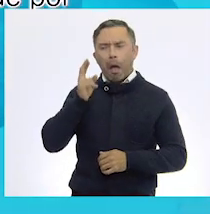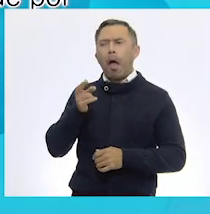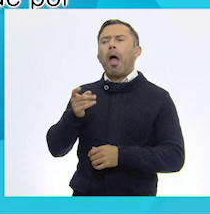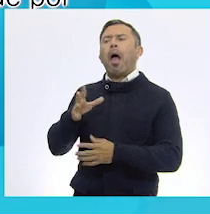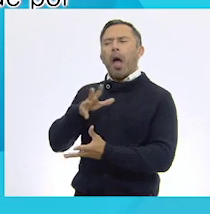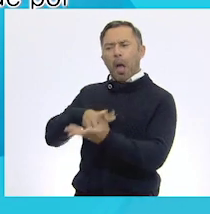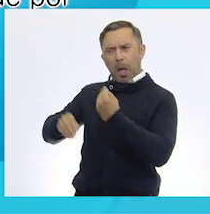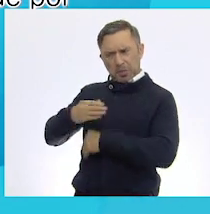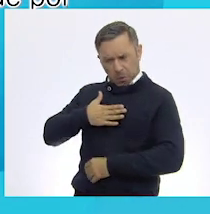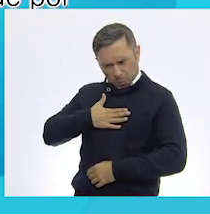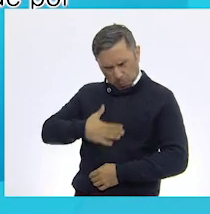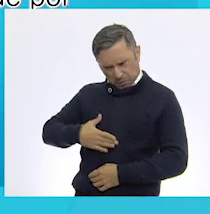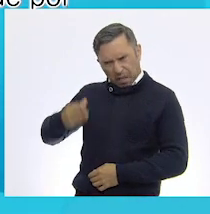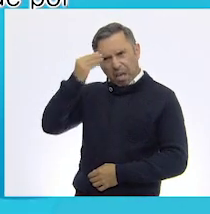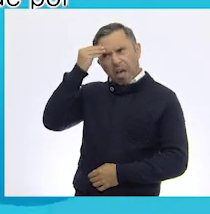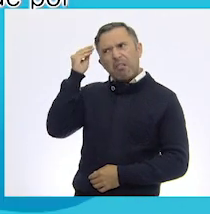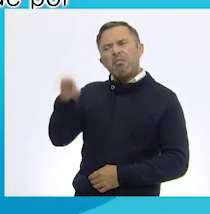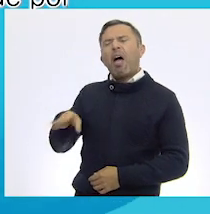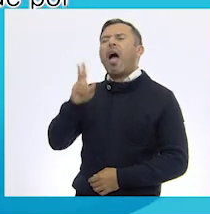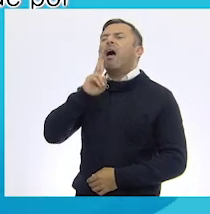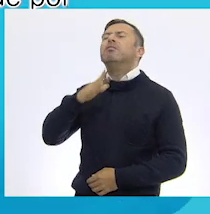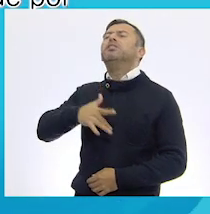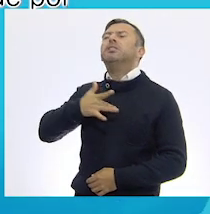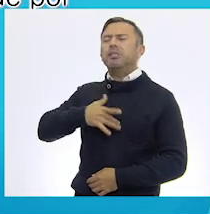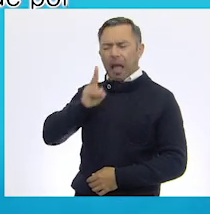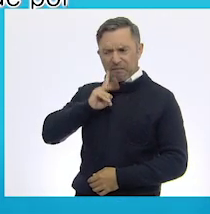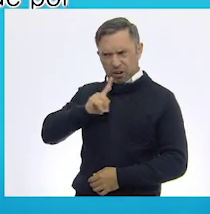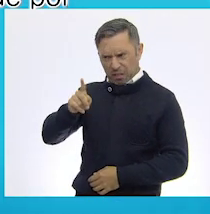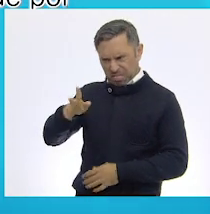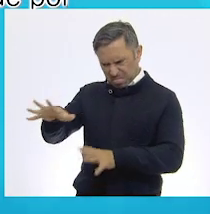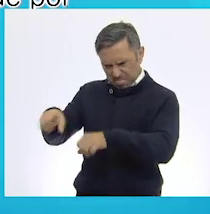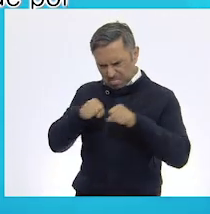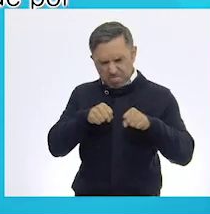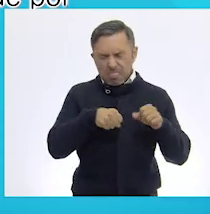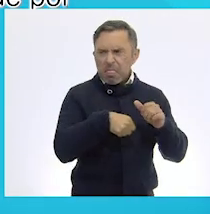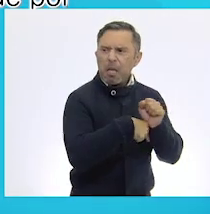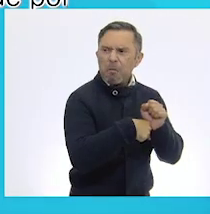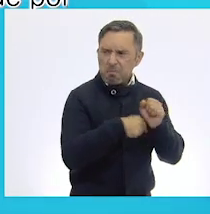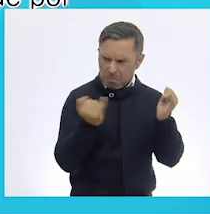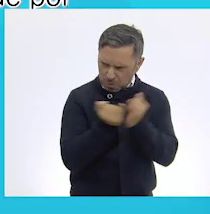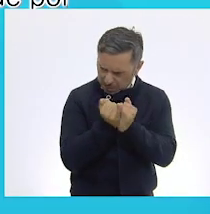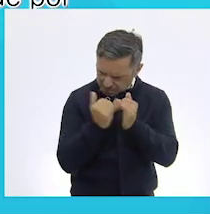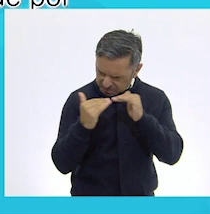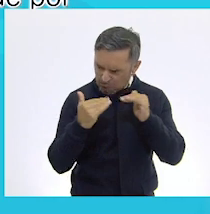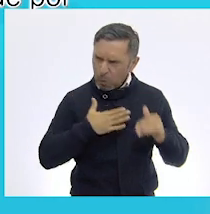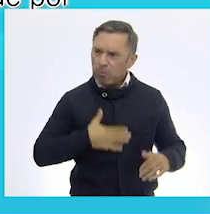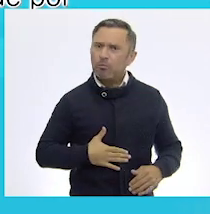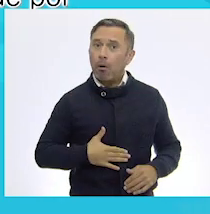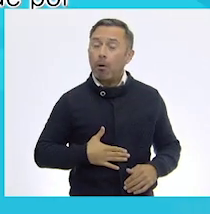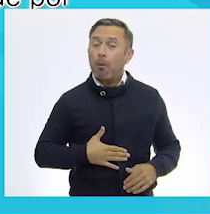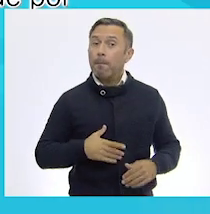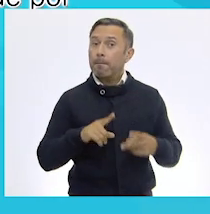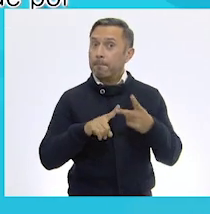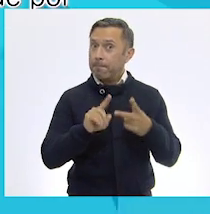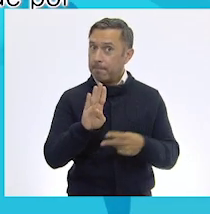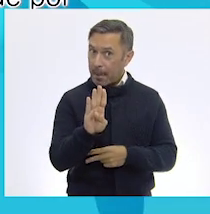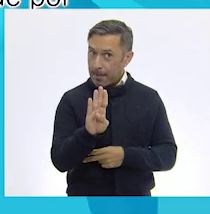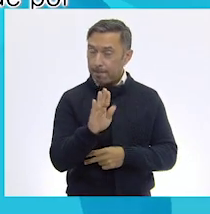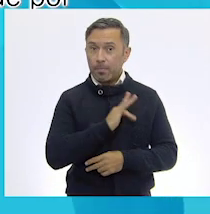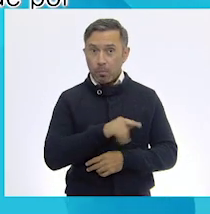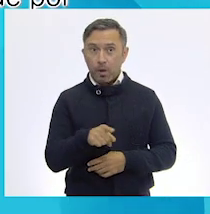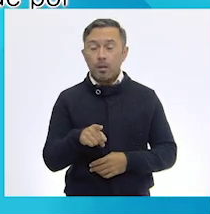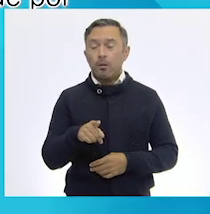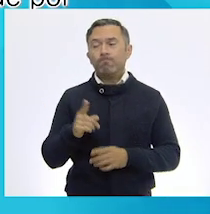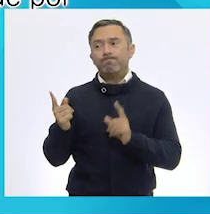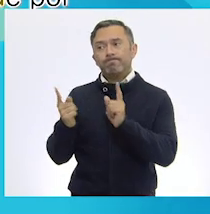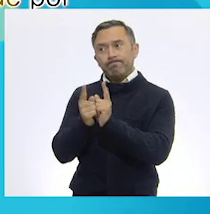Inciso B, hablar con Raúl y decirle que les molesta que esconda las mochilas y los suéteres y